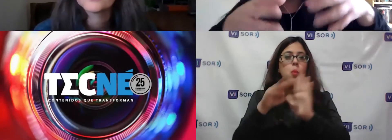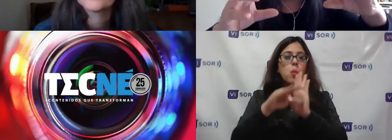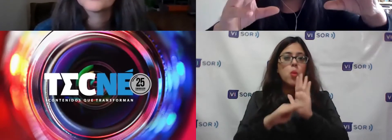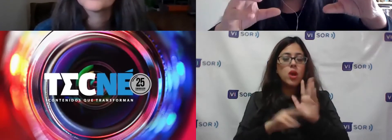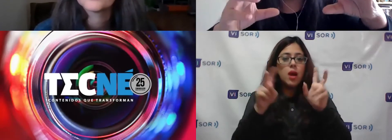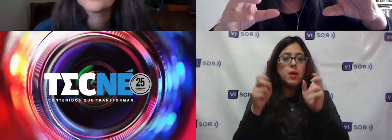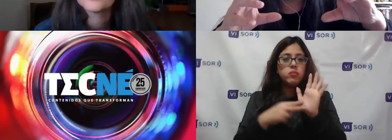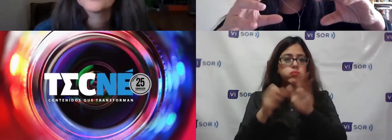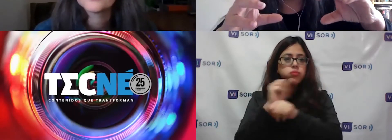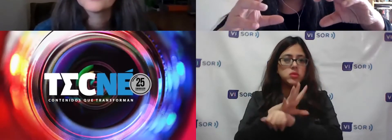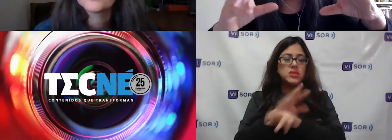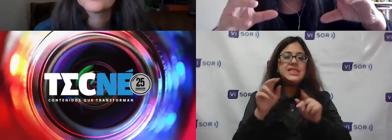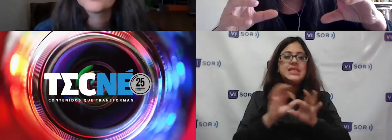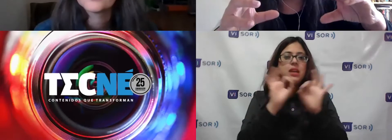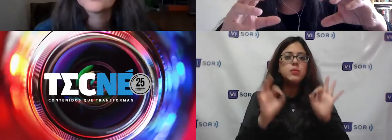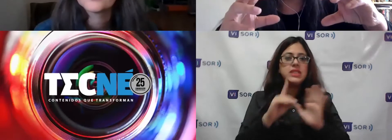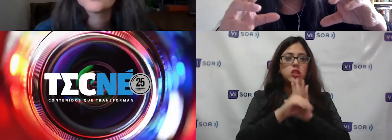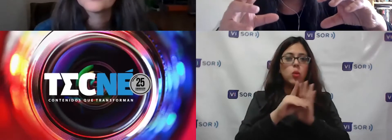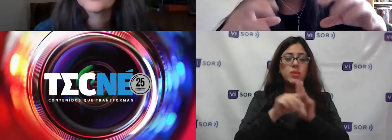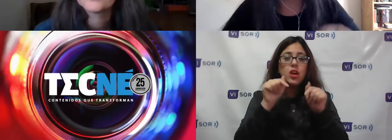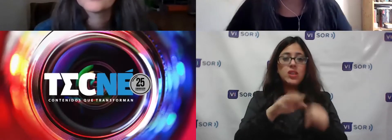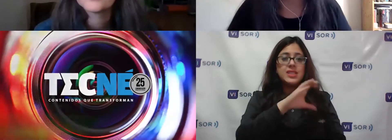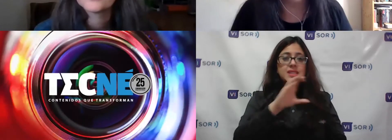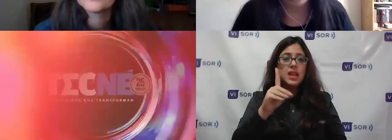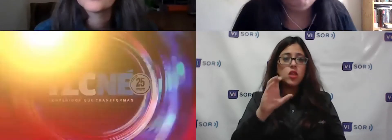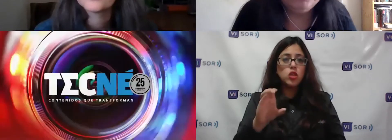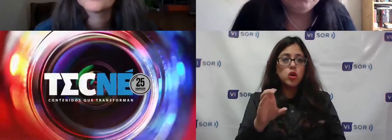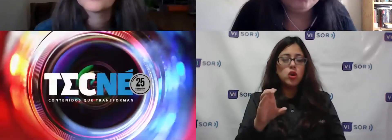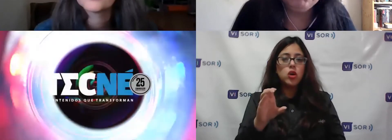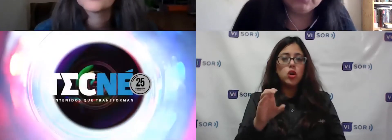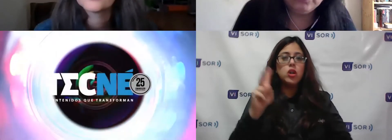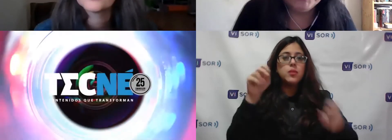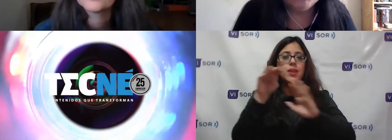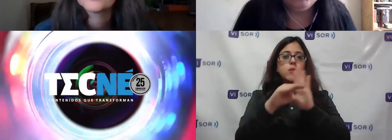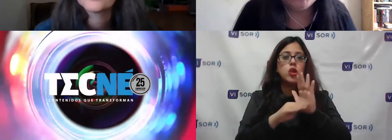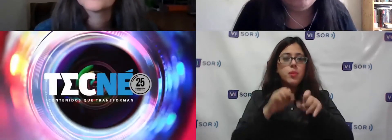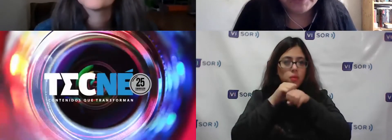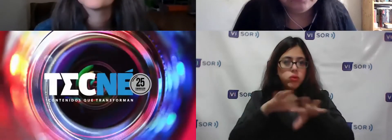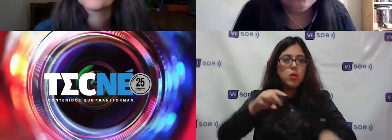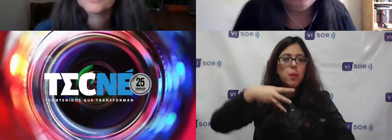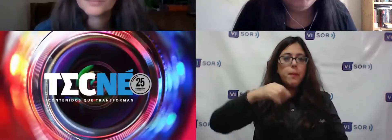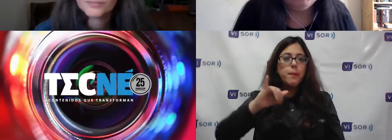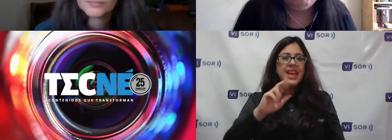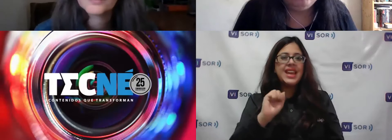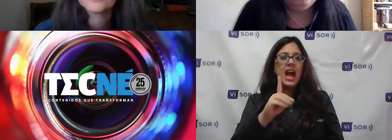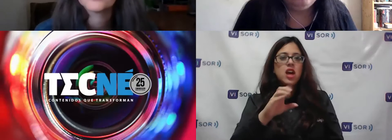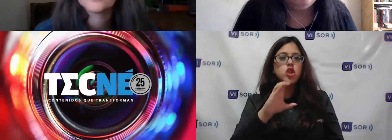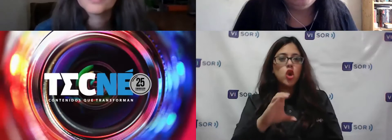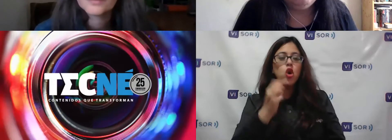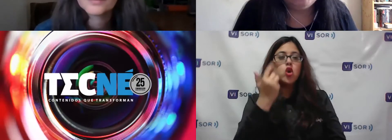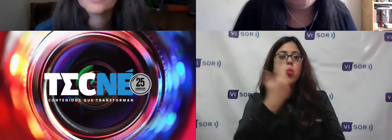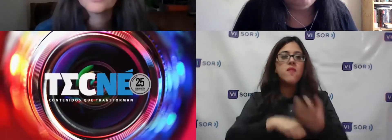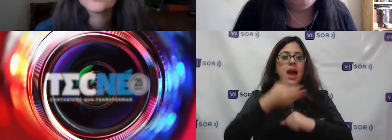no específicamente documental detrás de ese pseudo que está creado el programa de distribución mirado que se creó hace nueve años que permitió